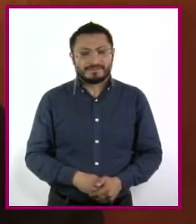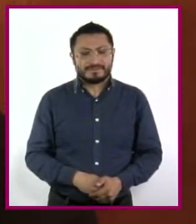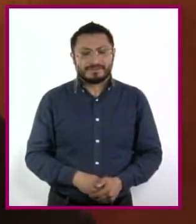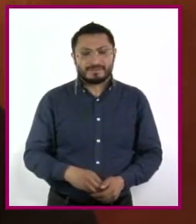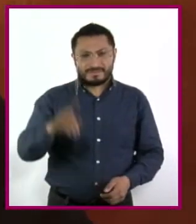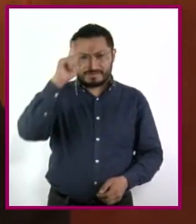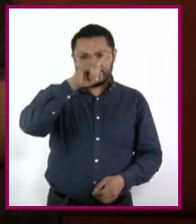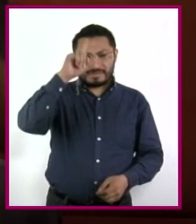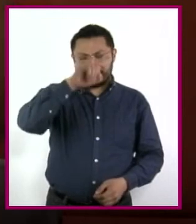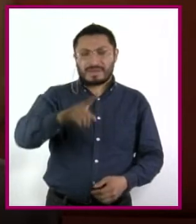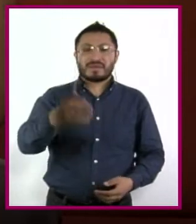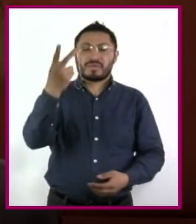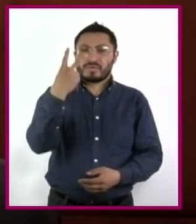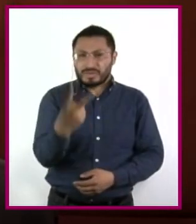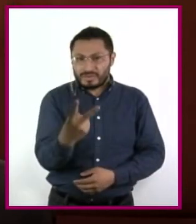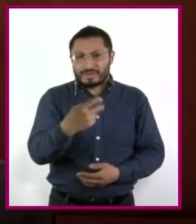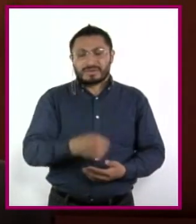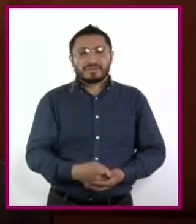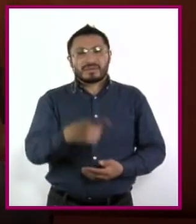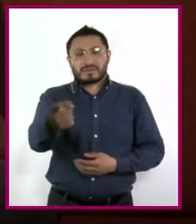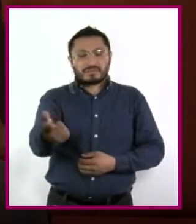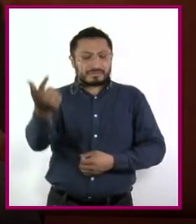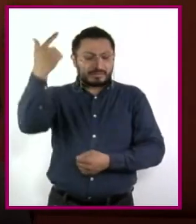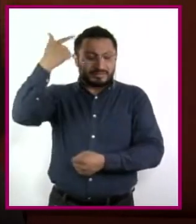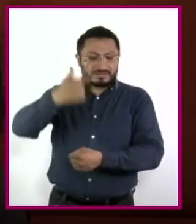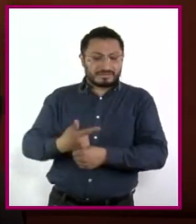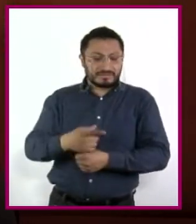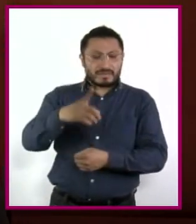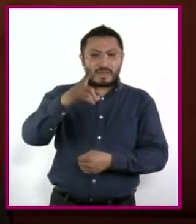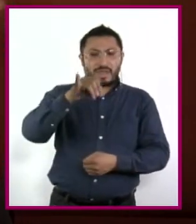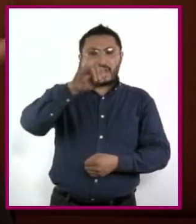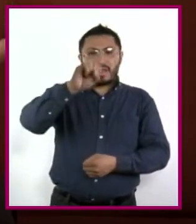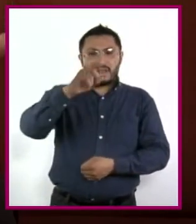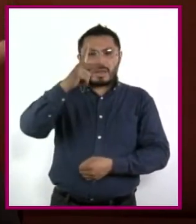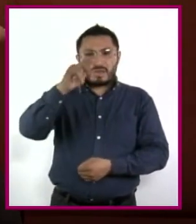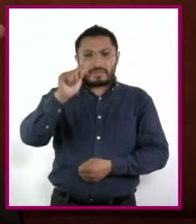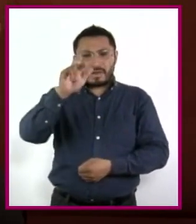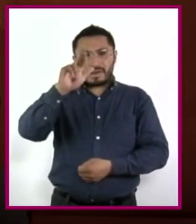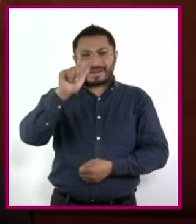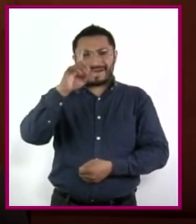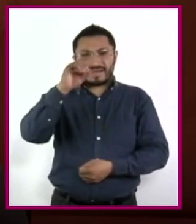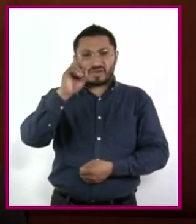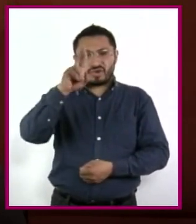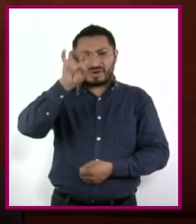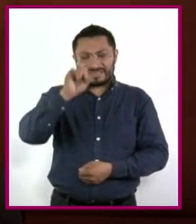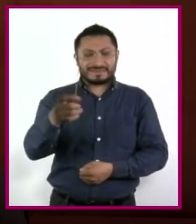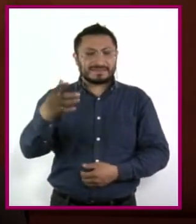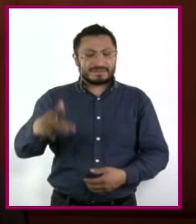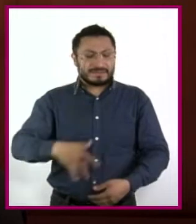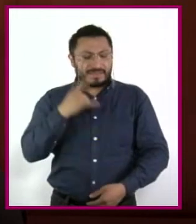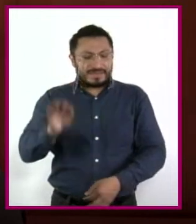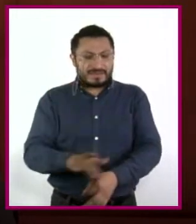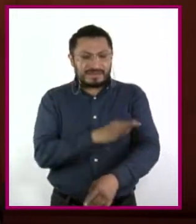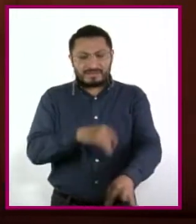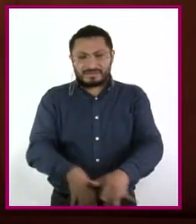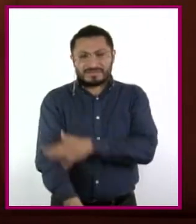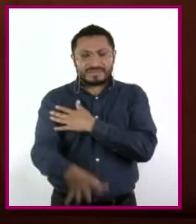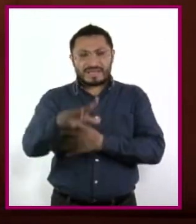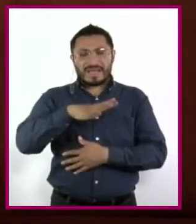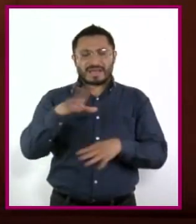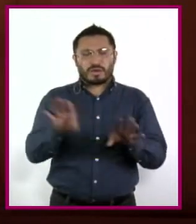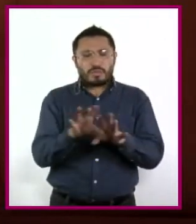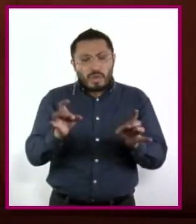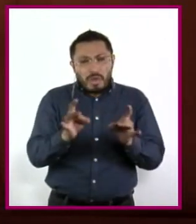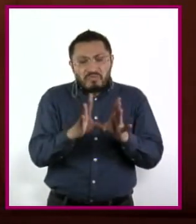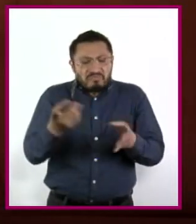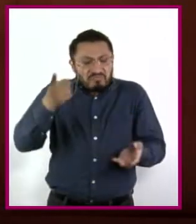Consejo ninja número 2. Descubre tus disparadores. Las emociones que sentimos recurrentemente tienen detonadores. Observa